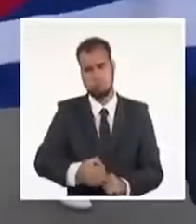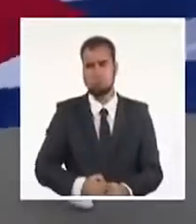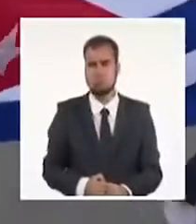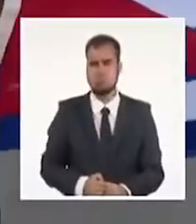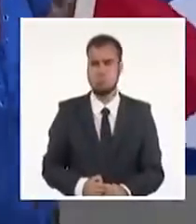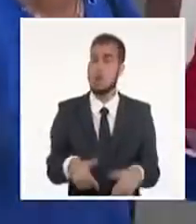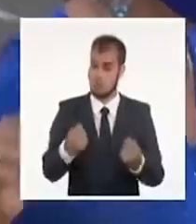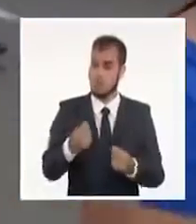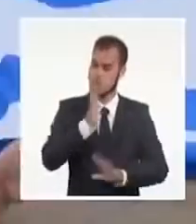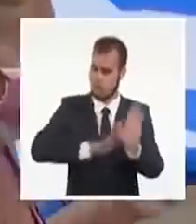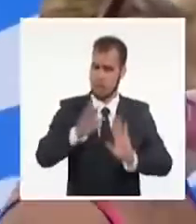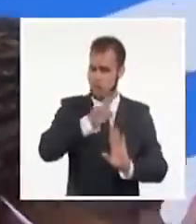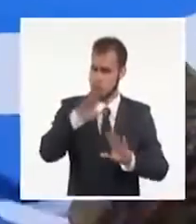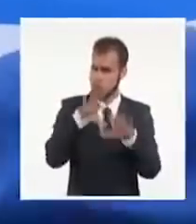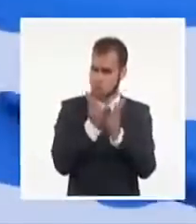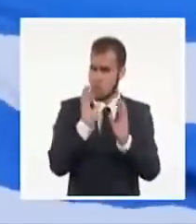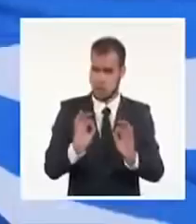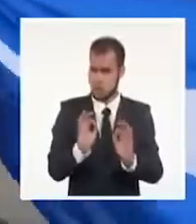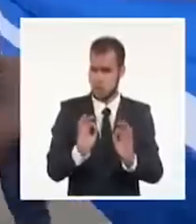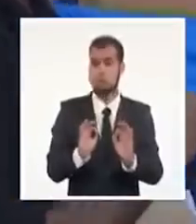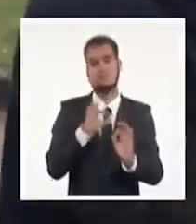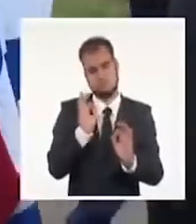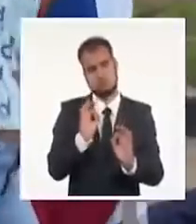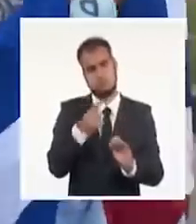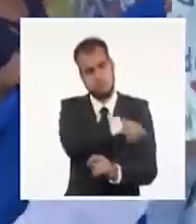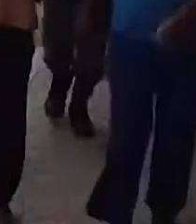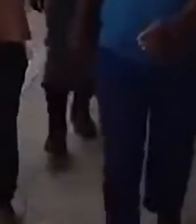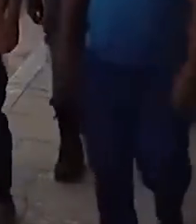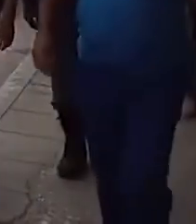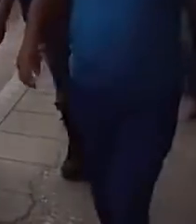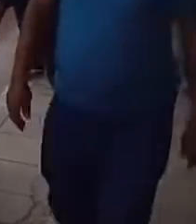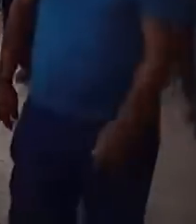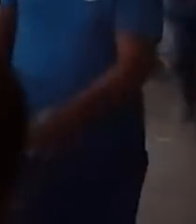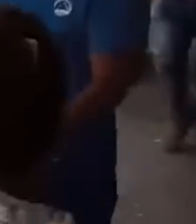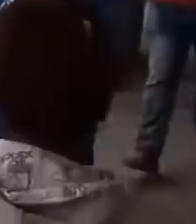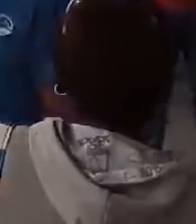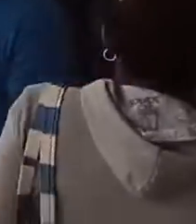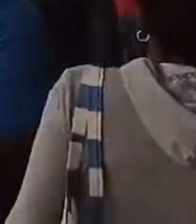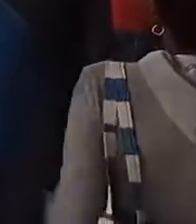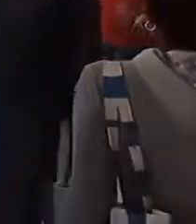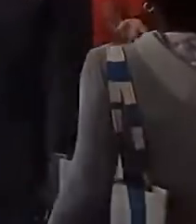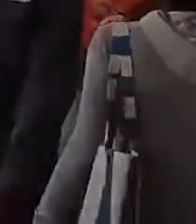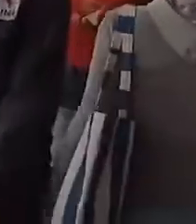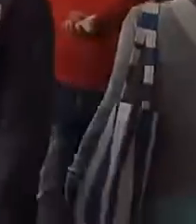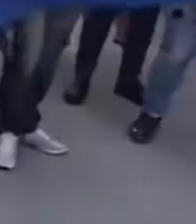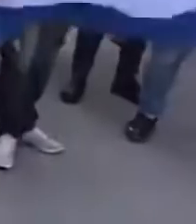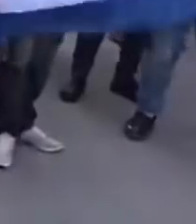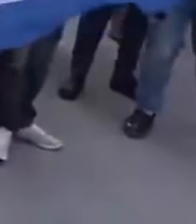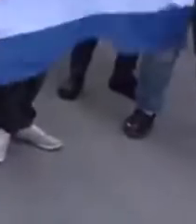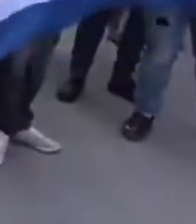estas sí, miles, en defensa de la revolución y contra el bloqueo de Estados Unidos que recorren